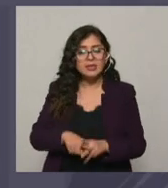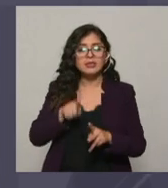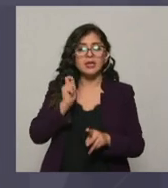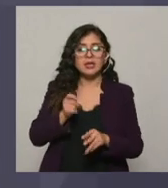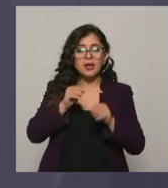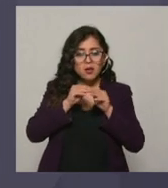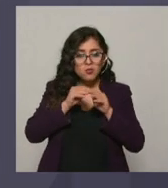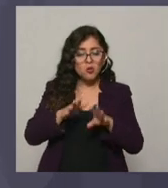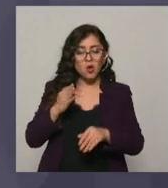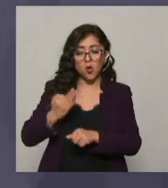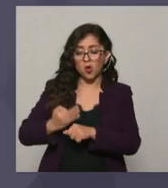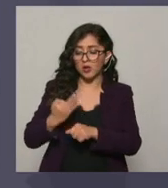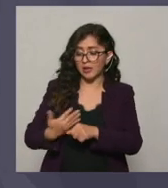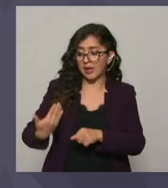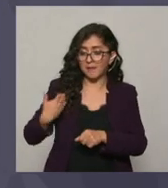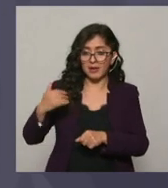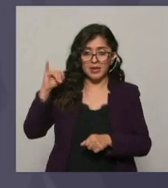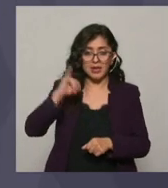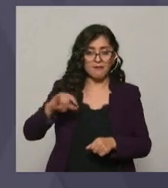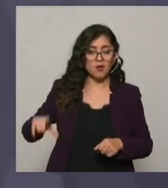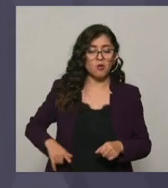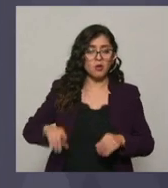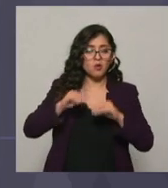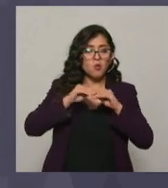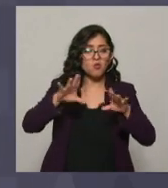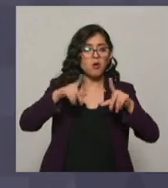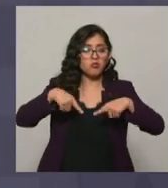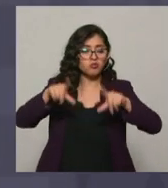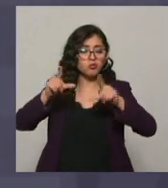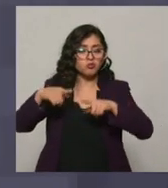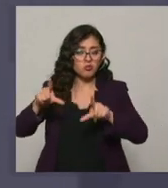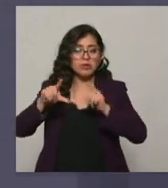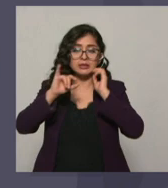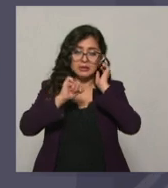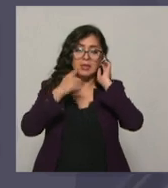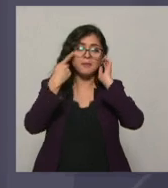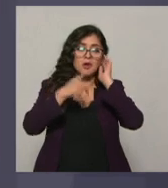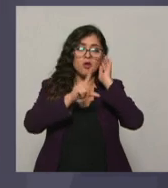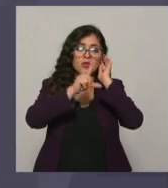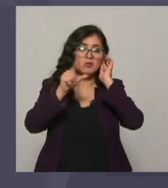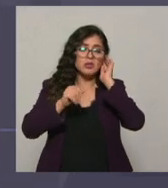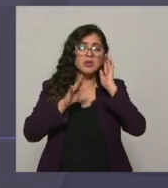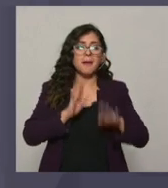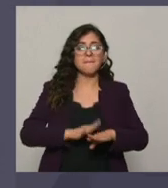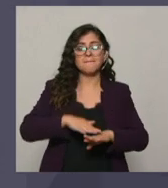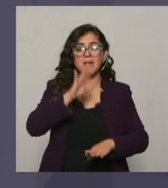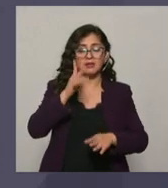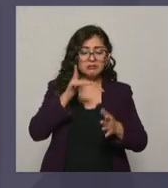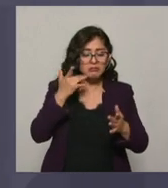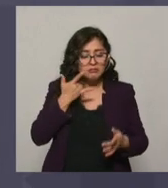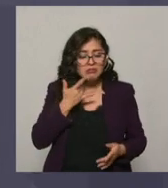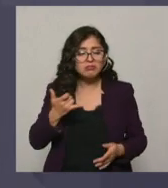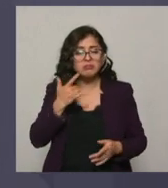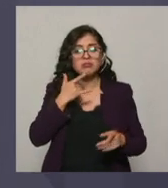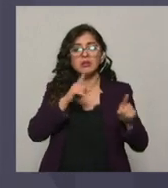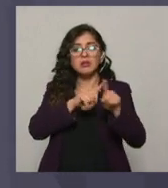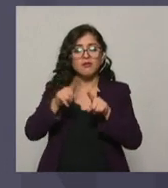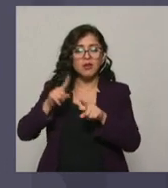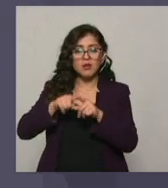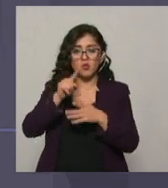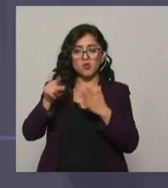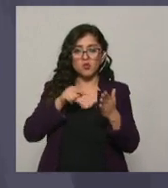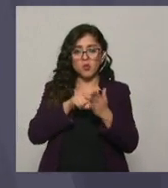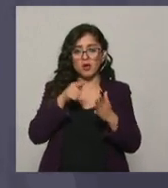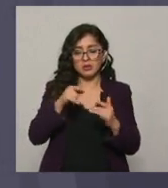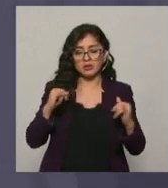que apenas acaba de ser anunciada y qué es lo que faltaría también para poder fortalecer aún más los esfuerzos institucionales en contra